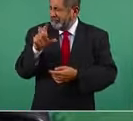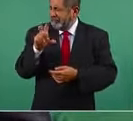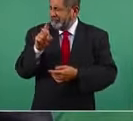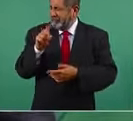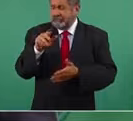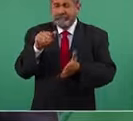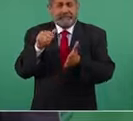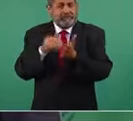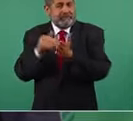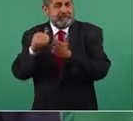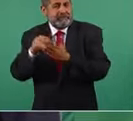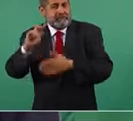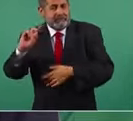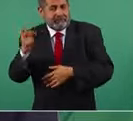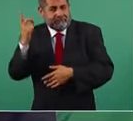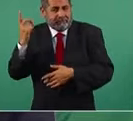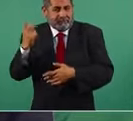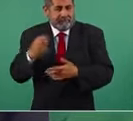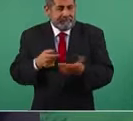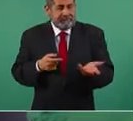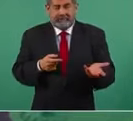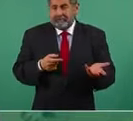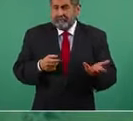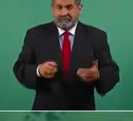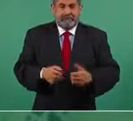130 millones de dólares.